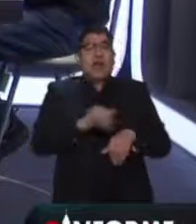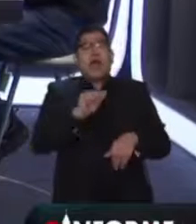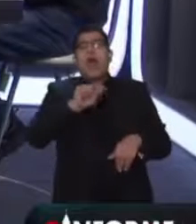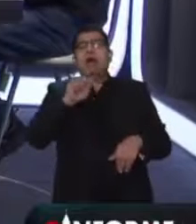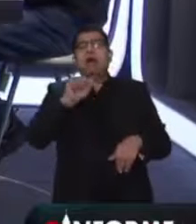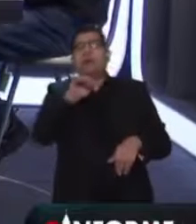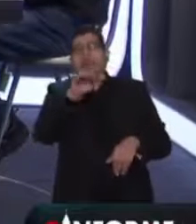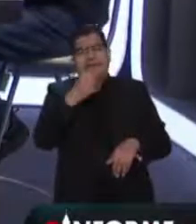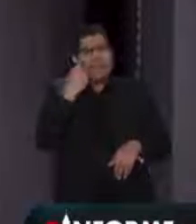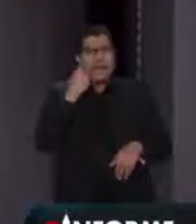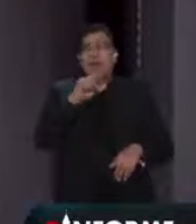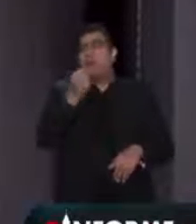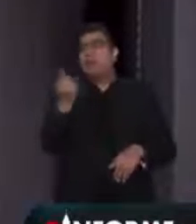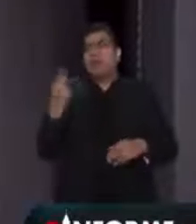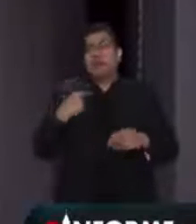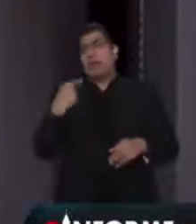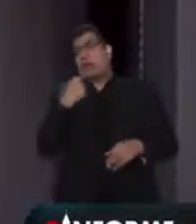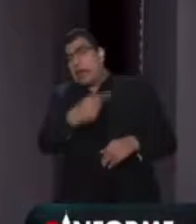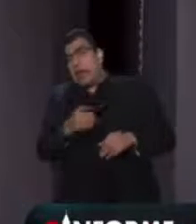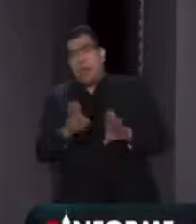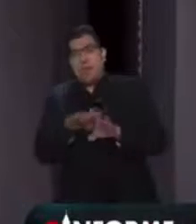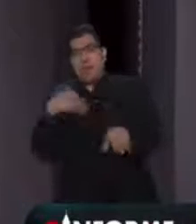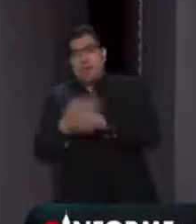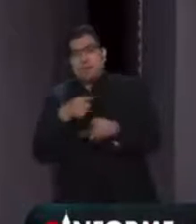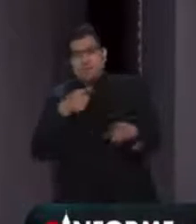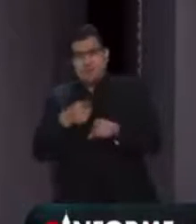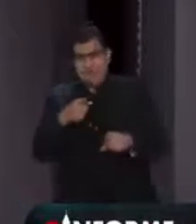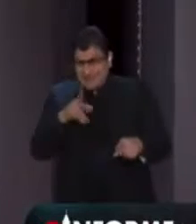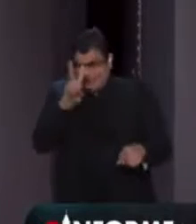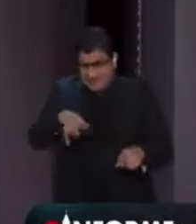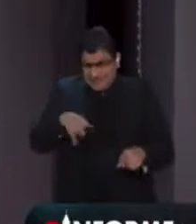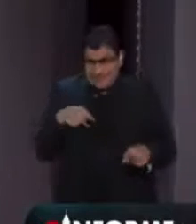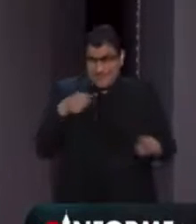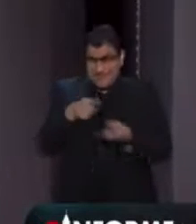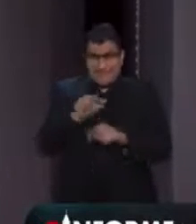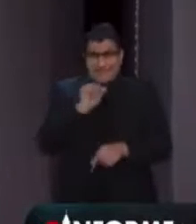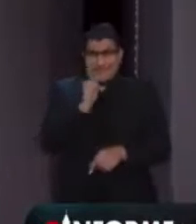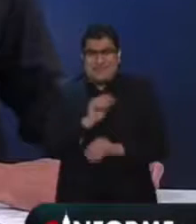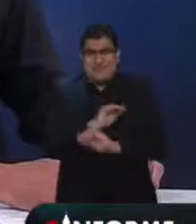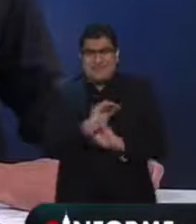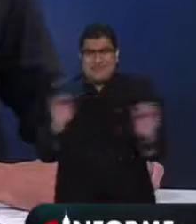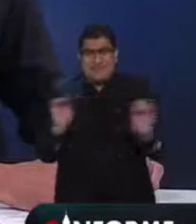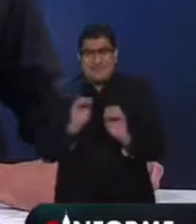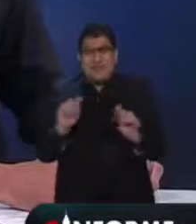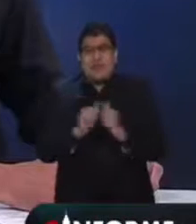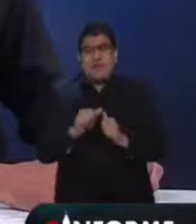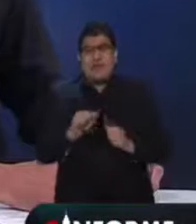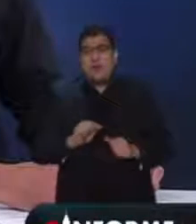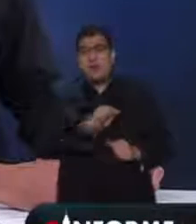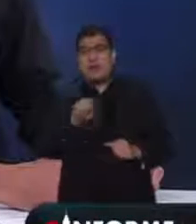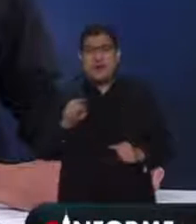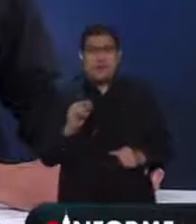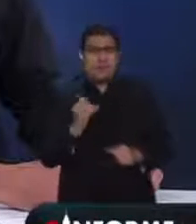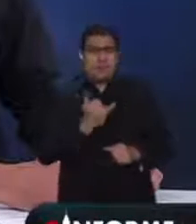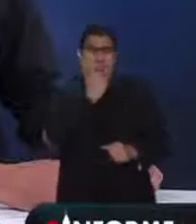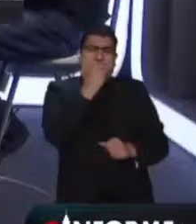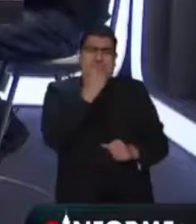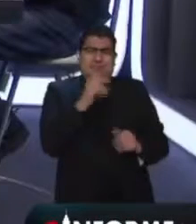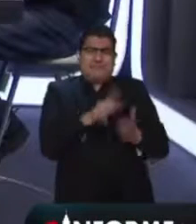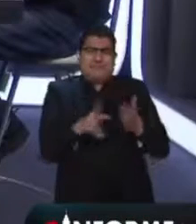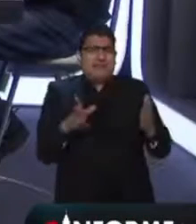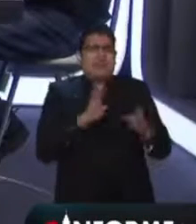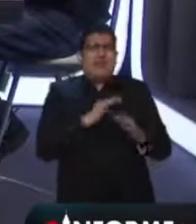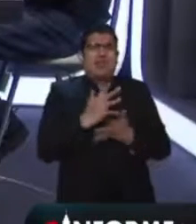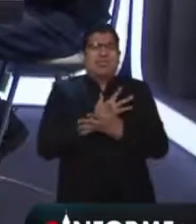quejan de que los están espiando o atacando cuando realmente no está pasando, ¿no? Porque cometen errores, ¿no? Obviamente